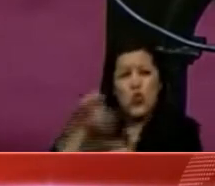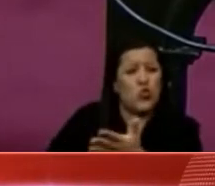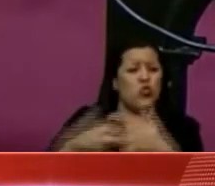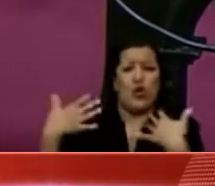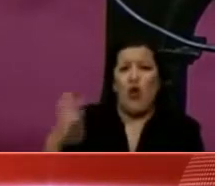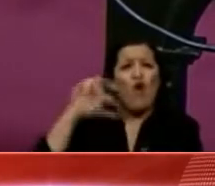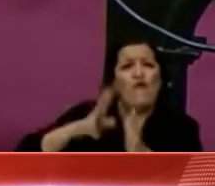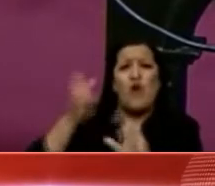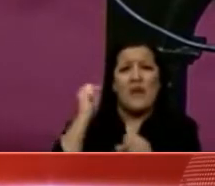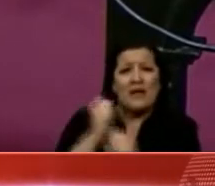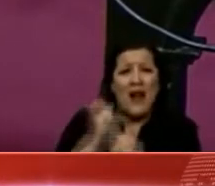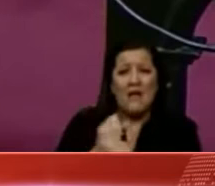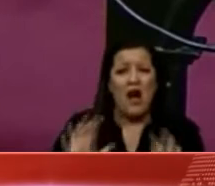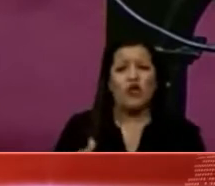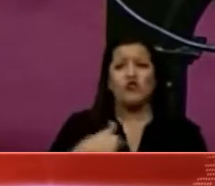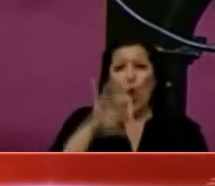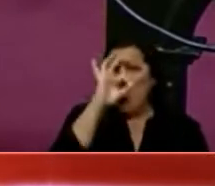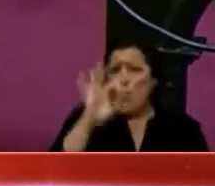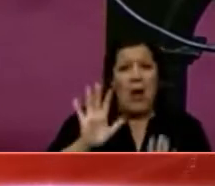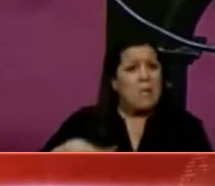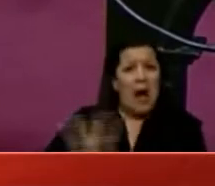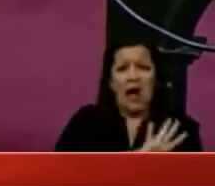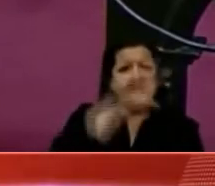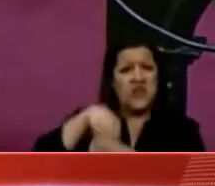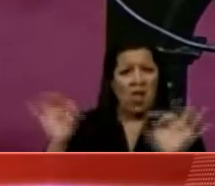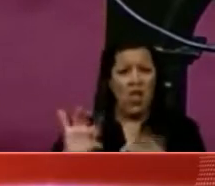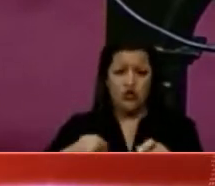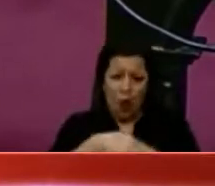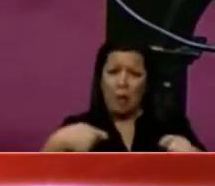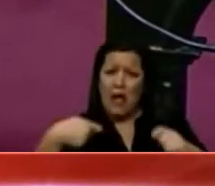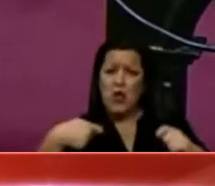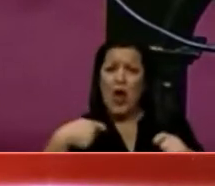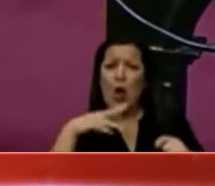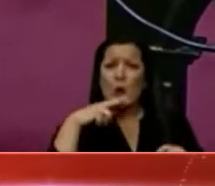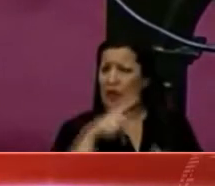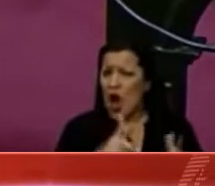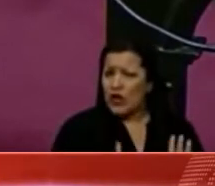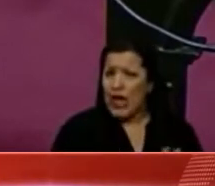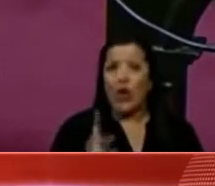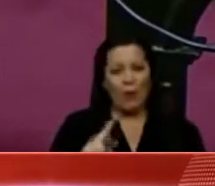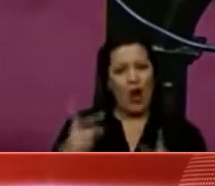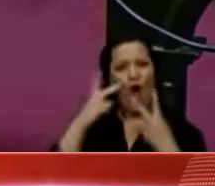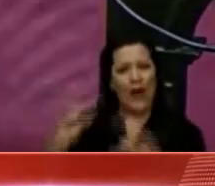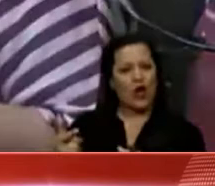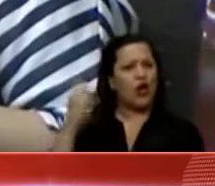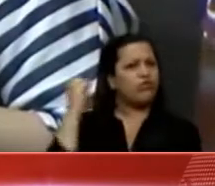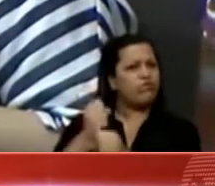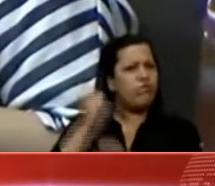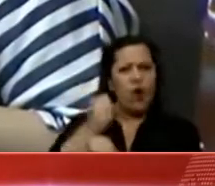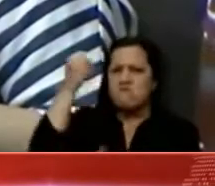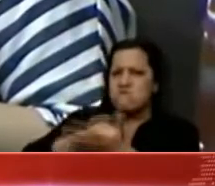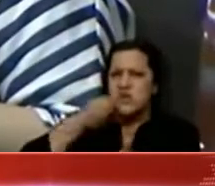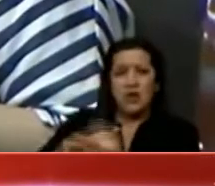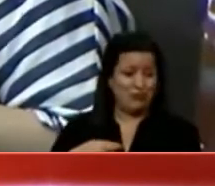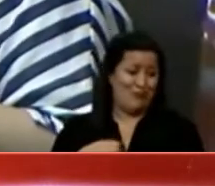los que tienen salario mínimo, las jubilaciones mínimas por 6. Lo que intenta este proyecto de ley es que los que